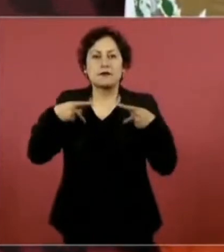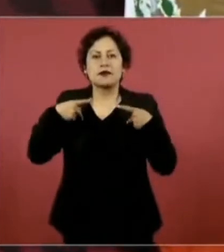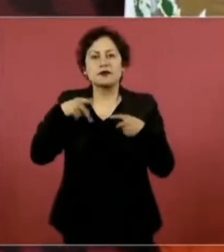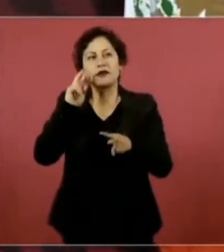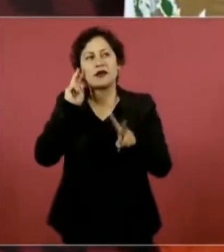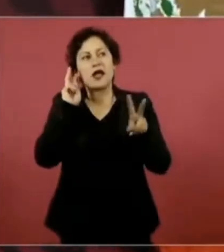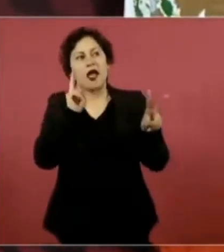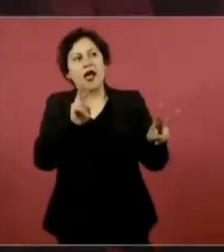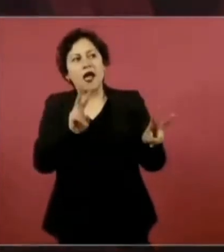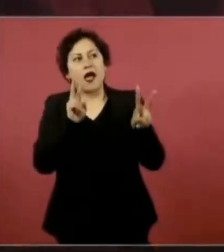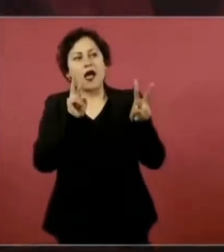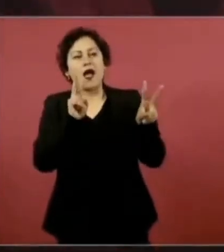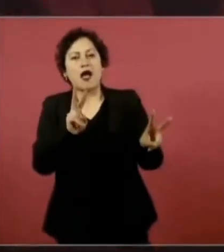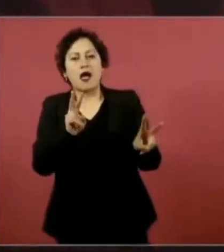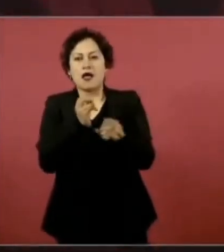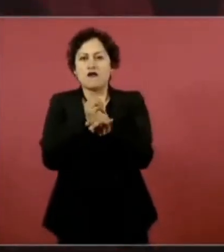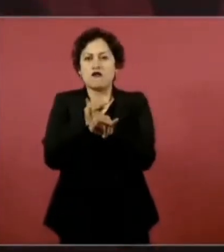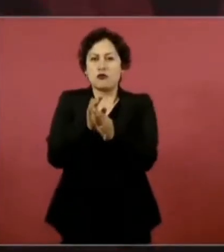informándose más